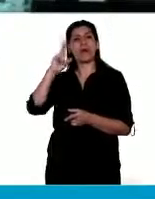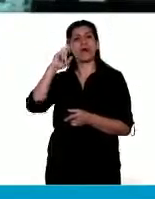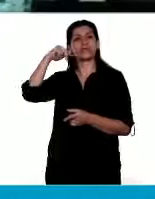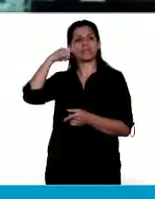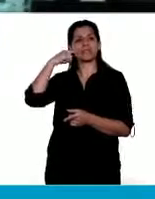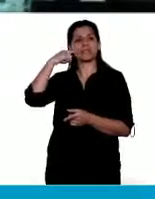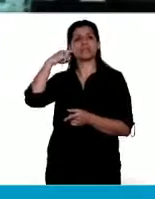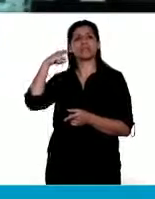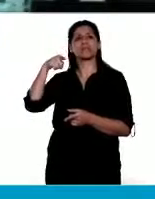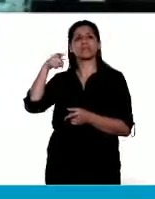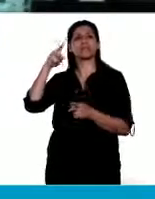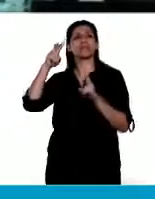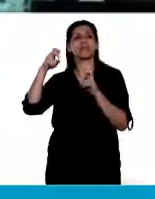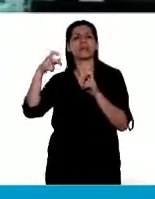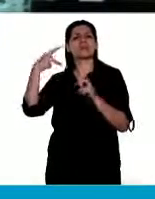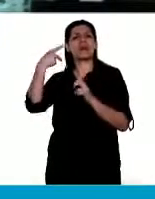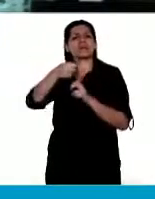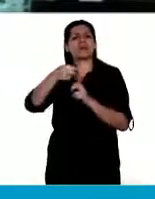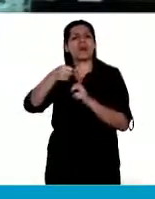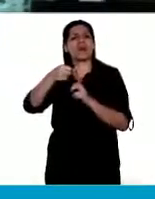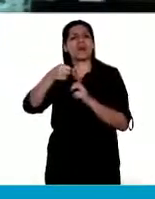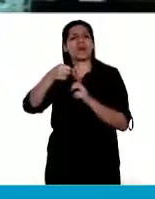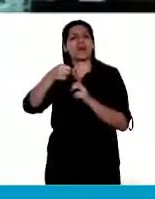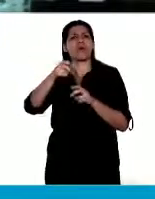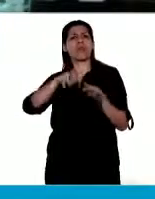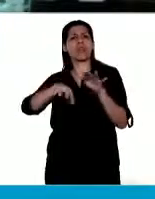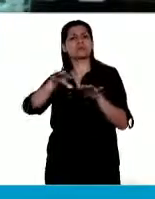denigración que hizo de los organismos de derechos humanos.